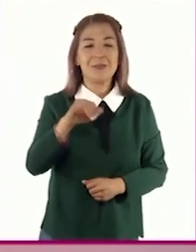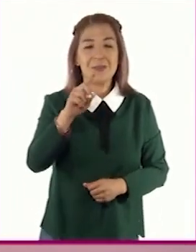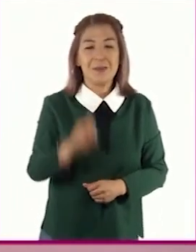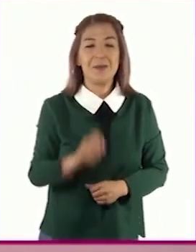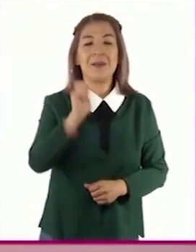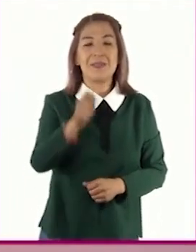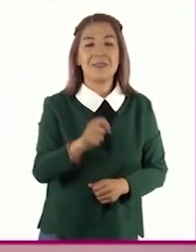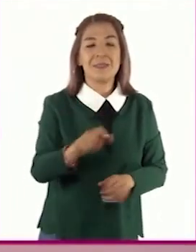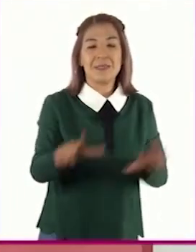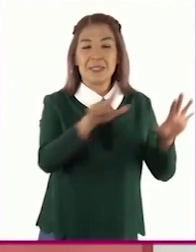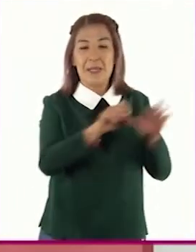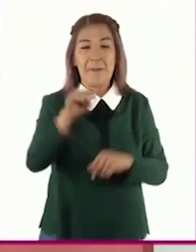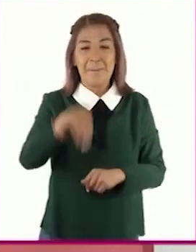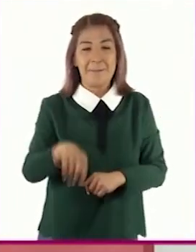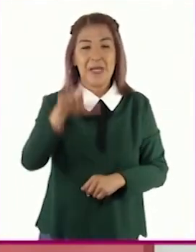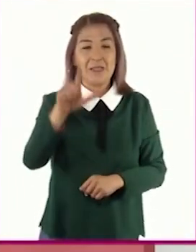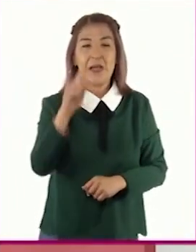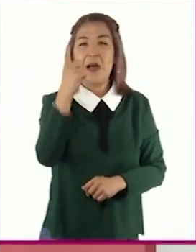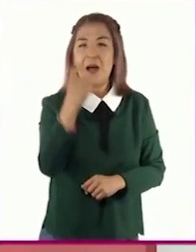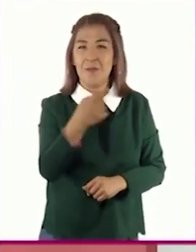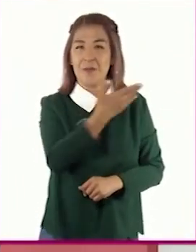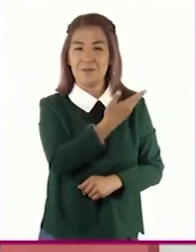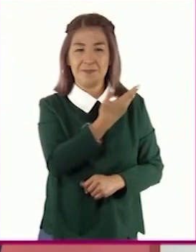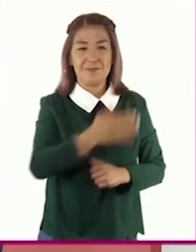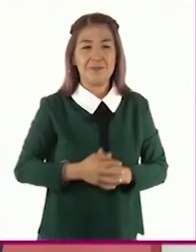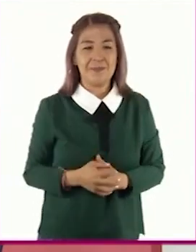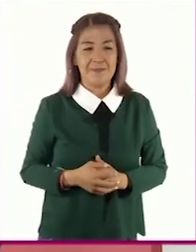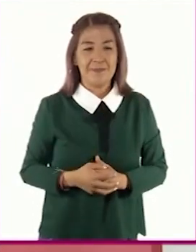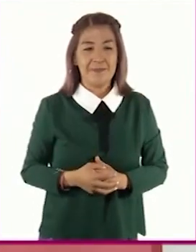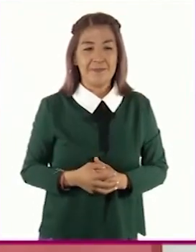750 mililitros de agua destilada.